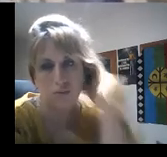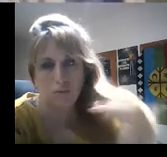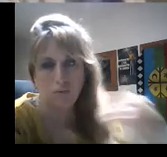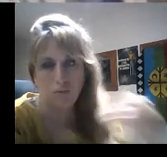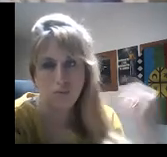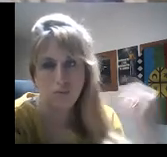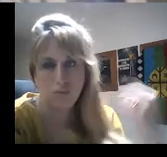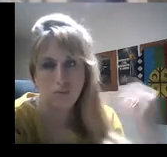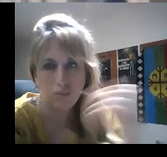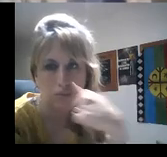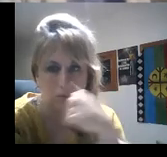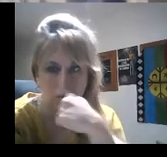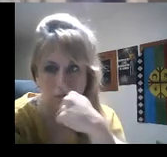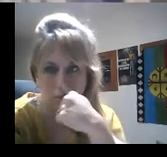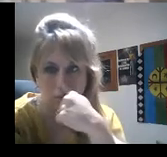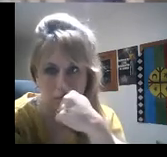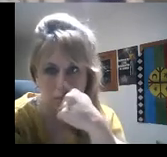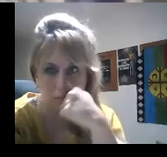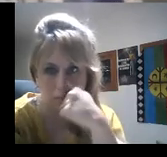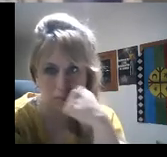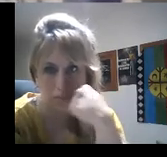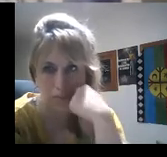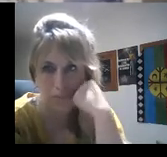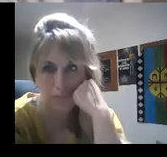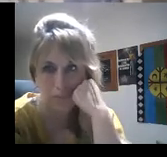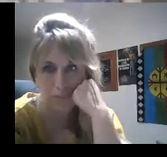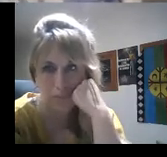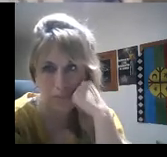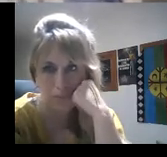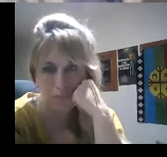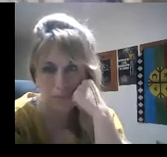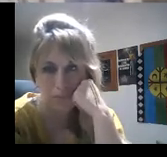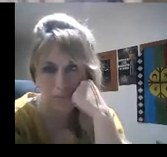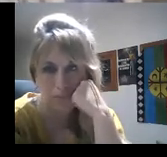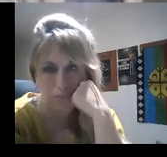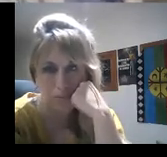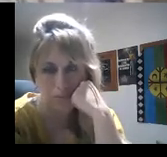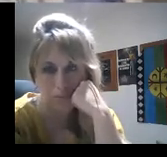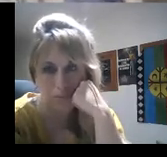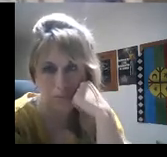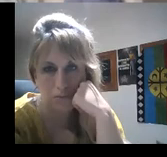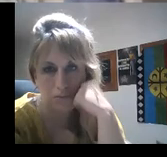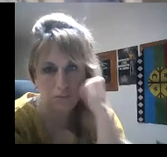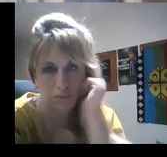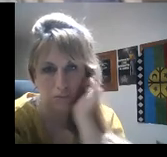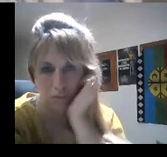por ejemplo, de la reunión de los viernes, y etc. Entonces, en primer lugar, esto no